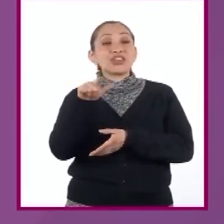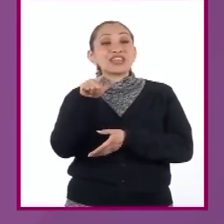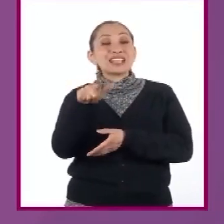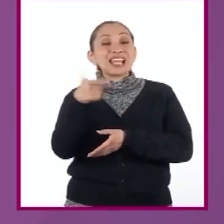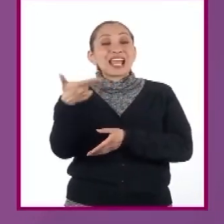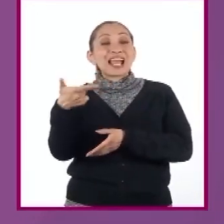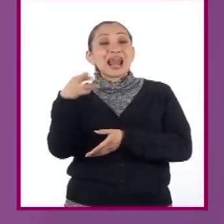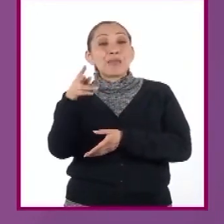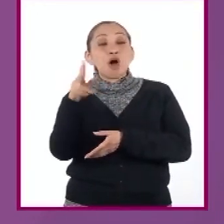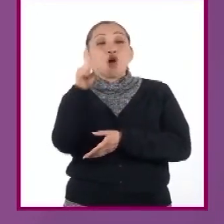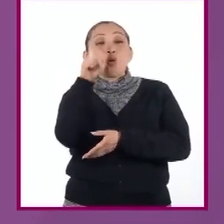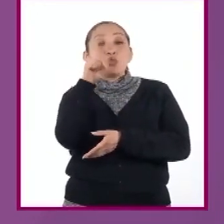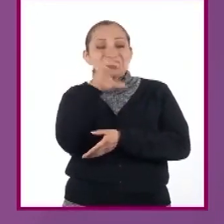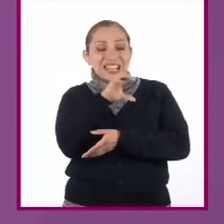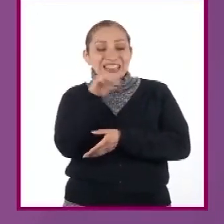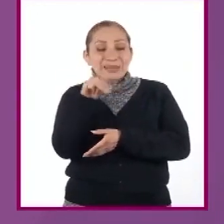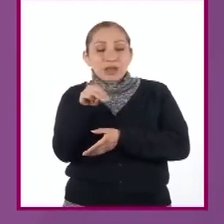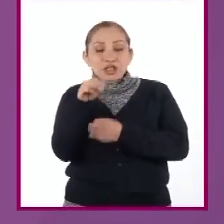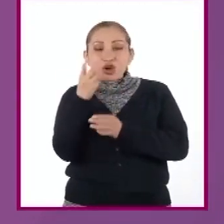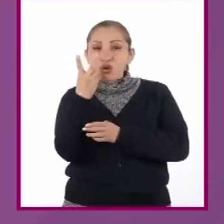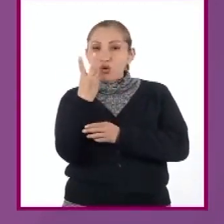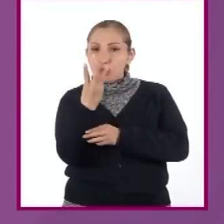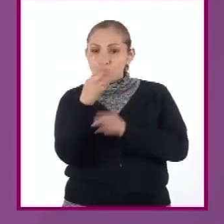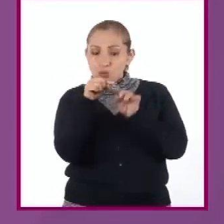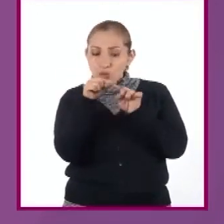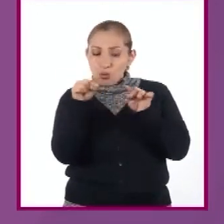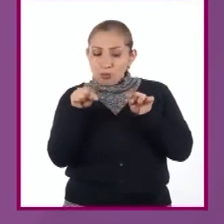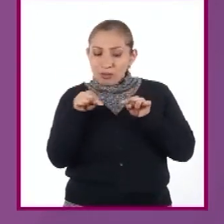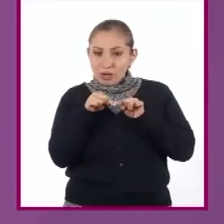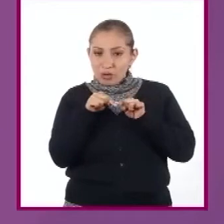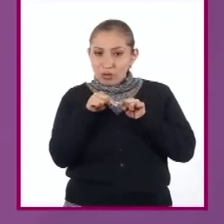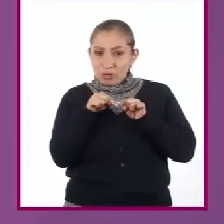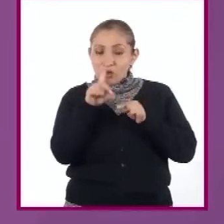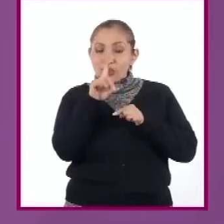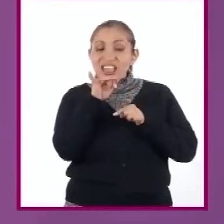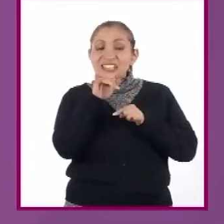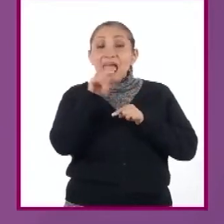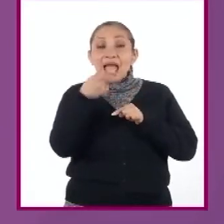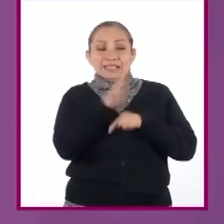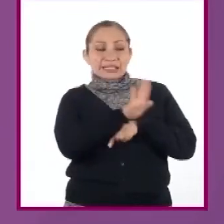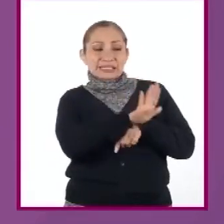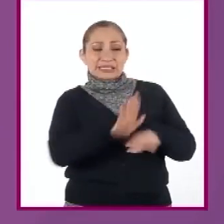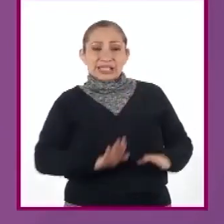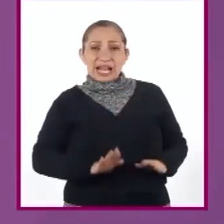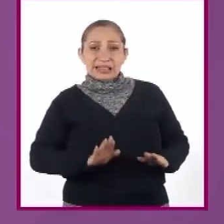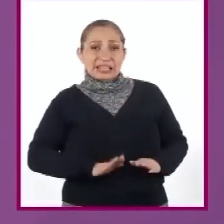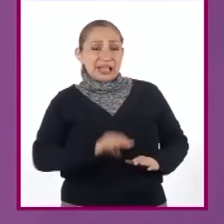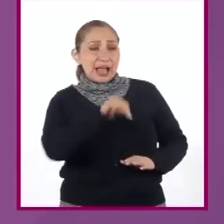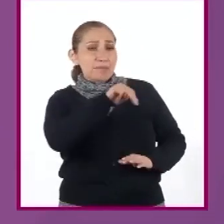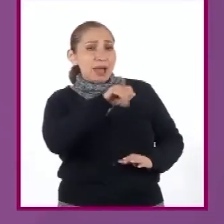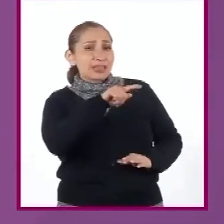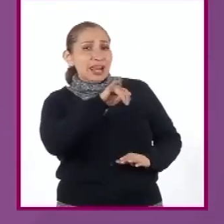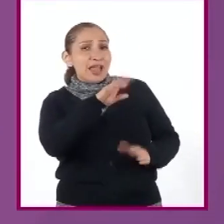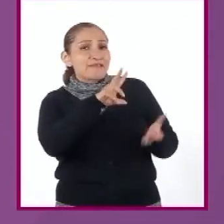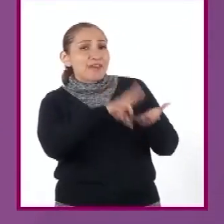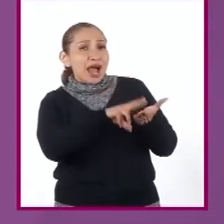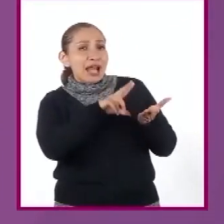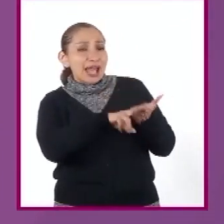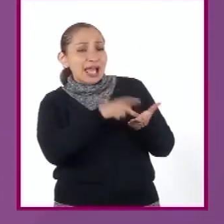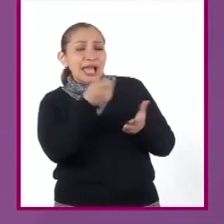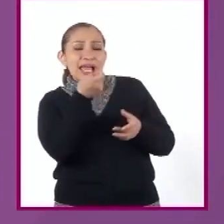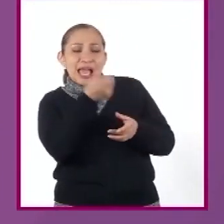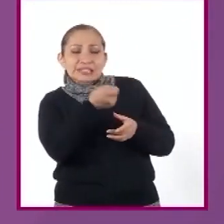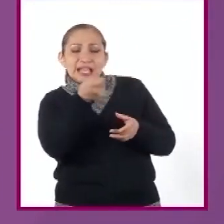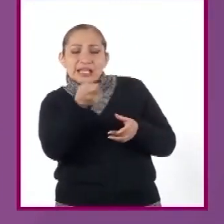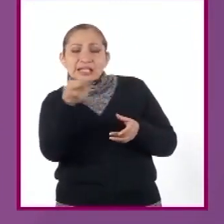0.917 gramos por centímetro cúbico. La densidad es una propiedad de la materia que tiene un valor definido para